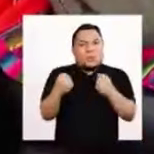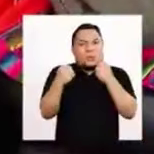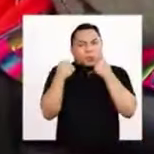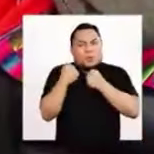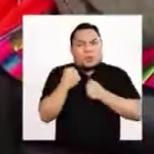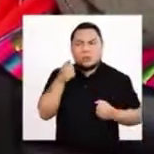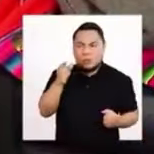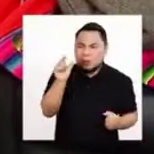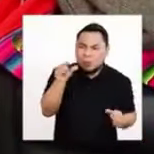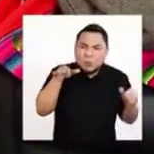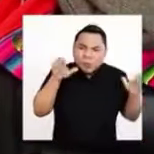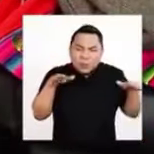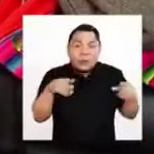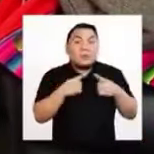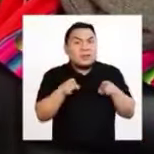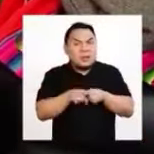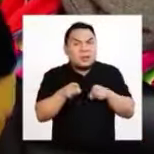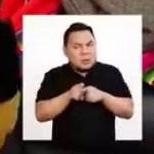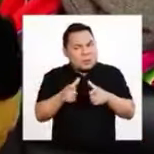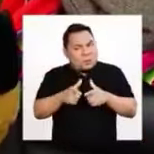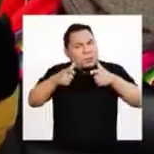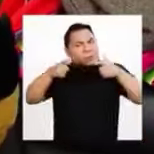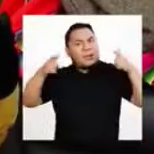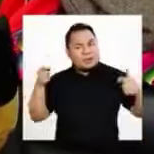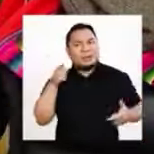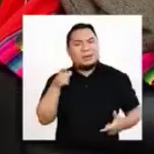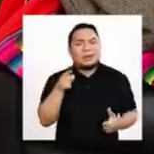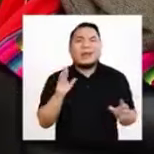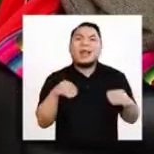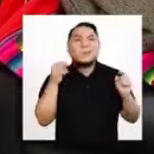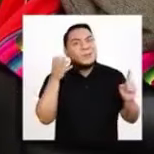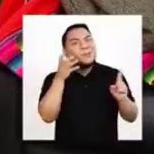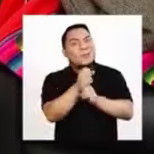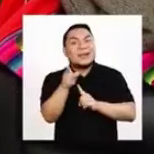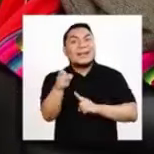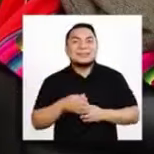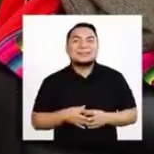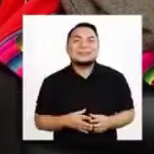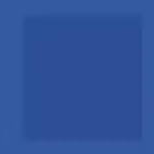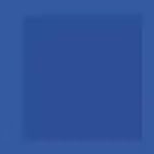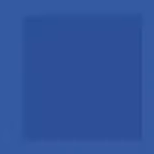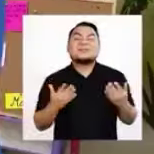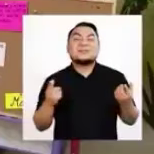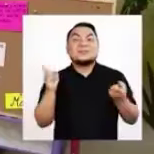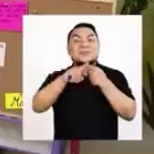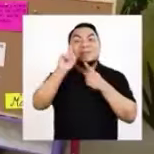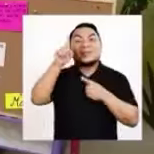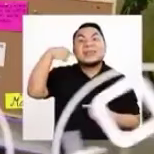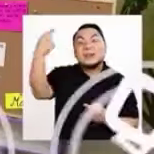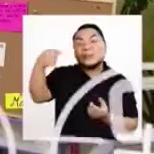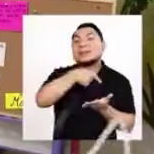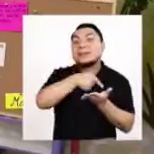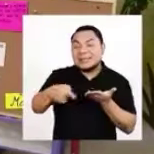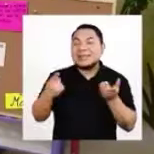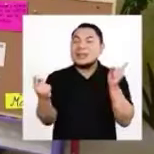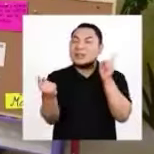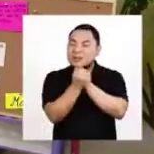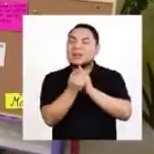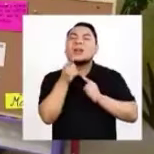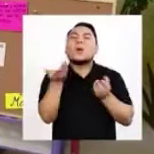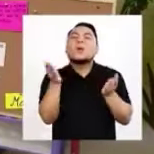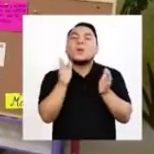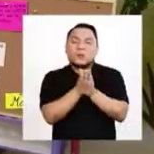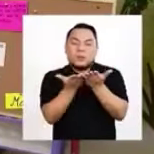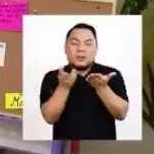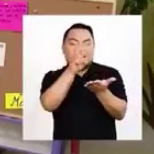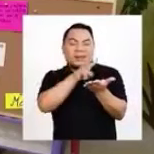¡Valiente, pequeño y gigante! ¿Cómo lo logró? ¡Nos vemos la próxima semana